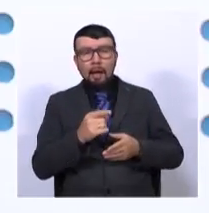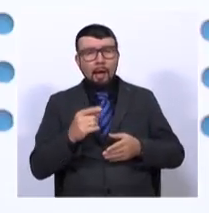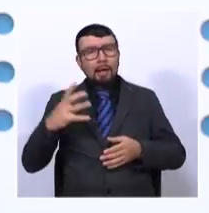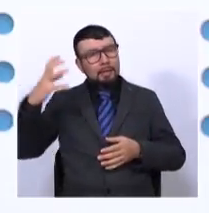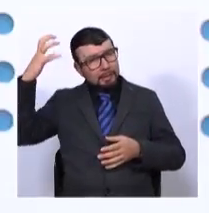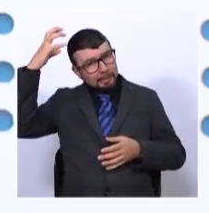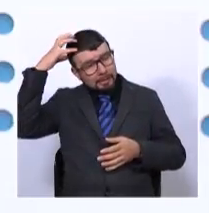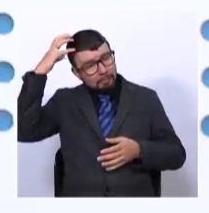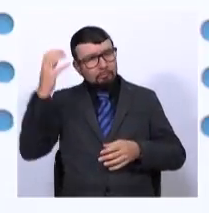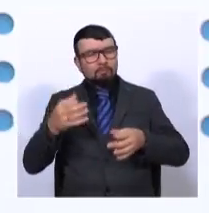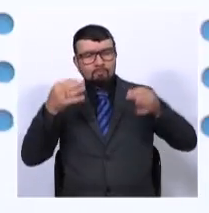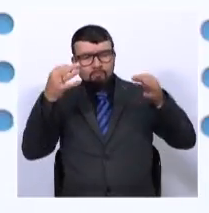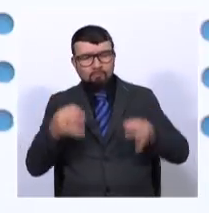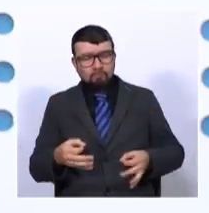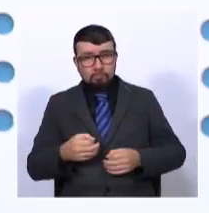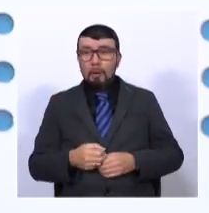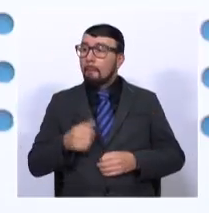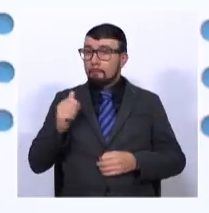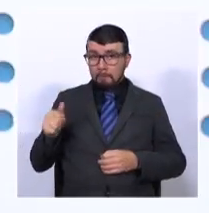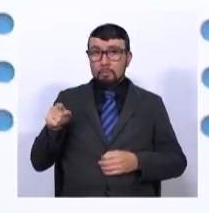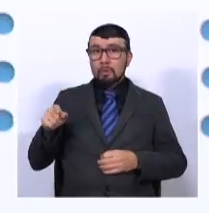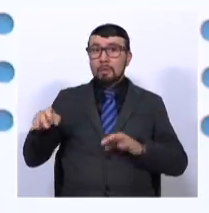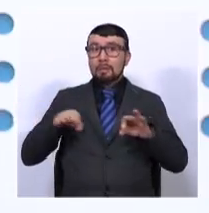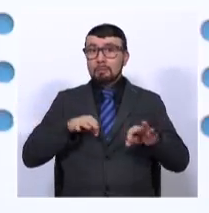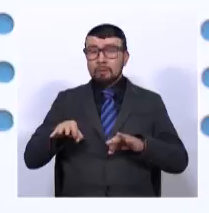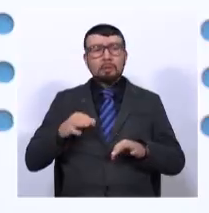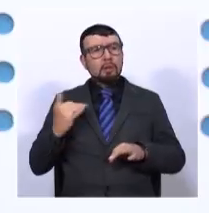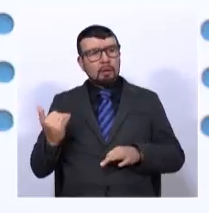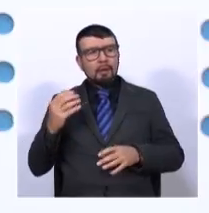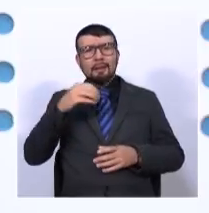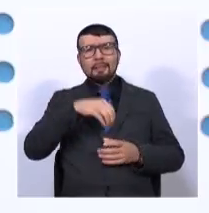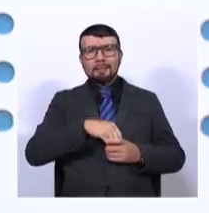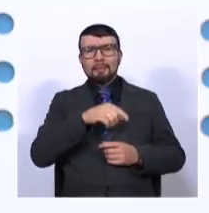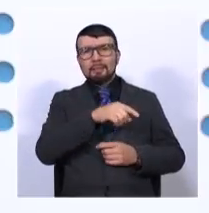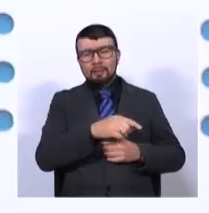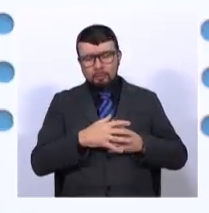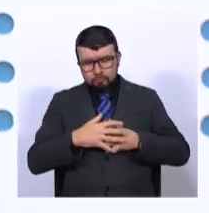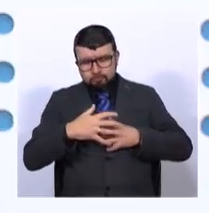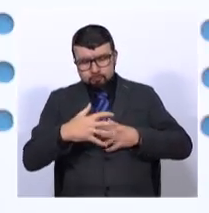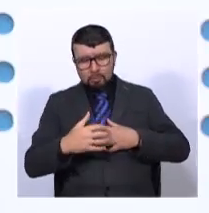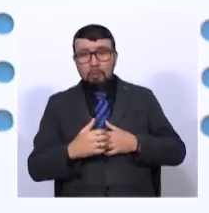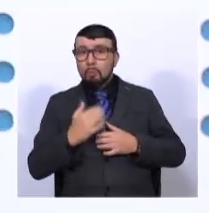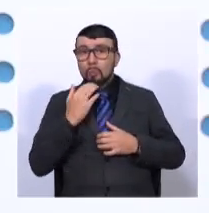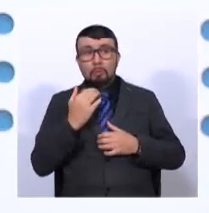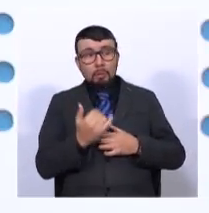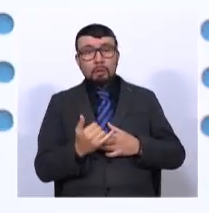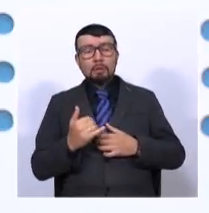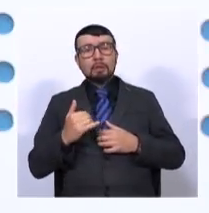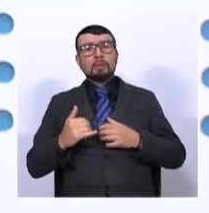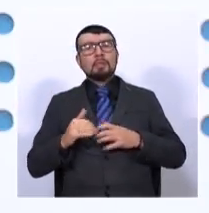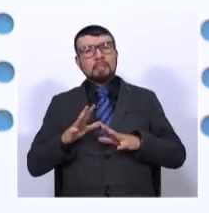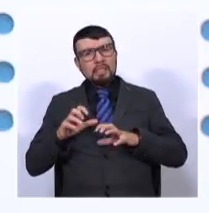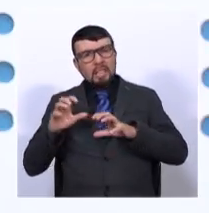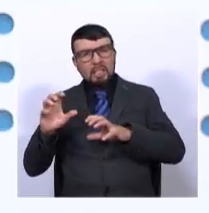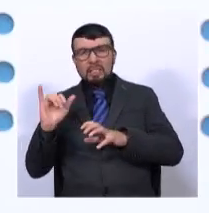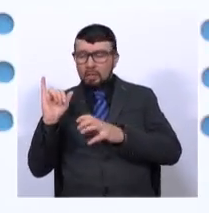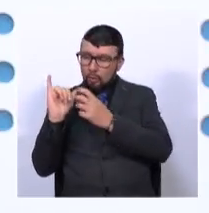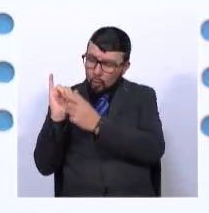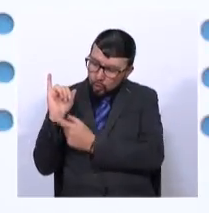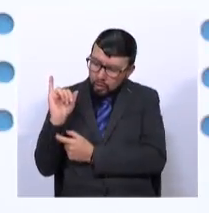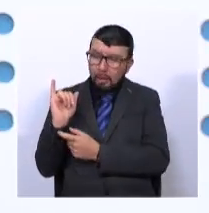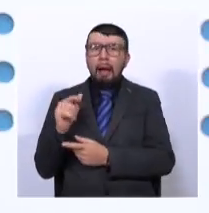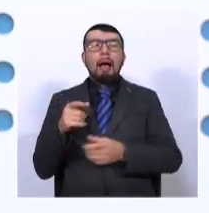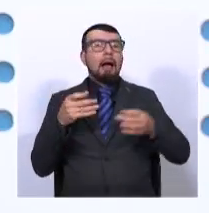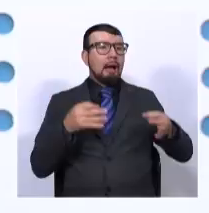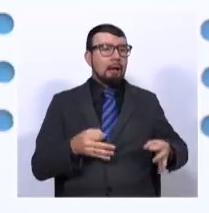ciertas áreas del cerebro. Él describió que allí se hacía una inflamacióncita, por ejemplo, un cáncer de útero, entonces cierta parte del tallo cerebral, si